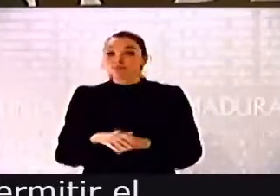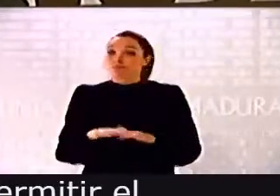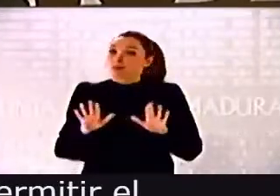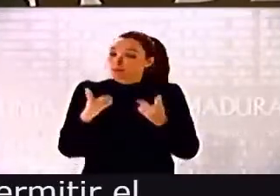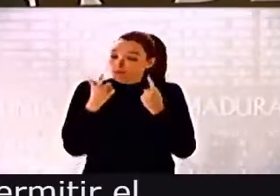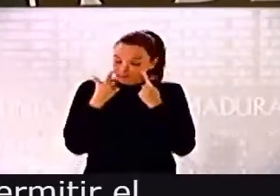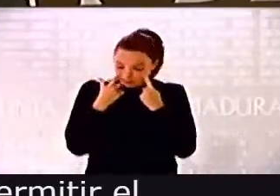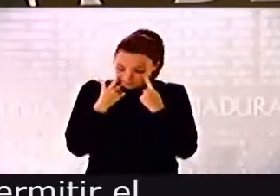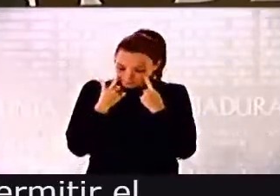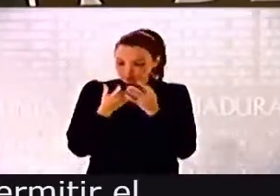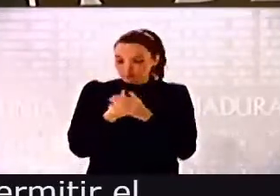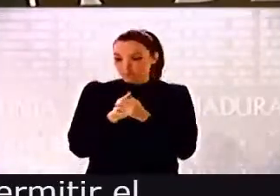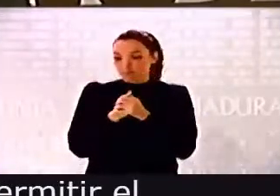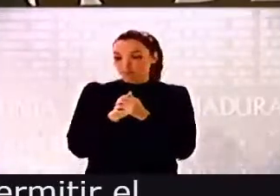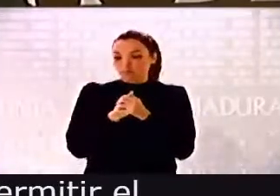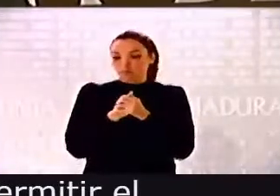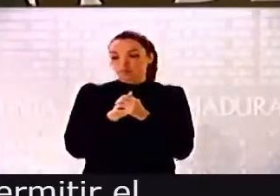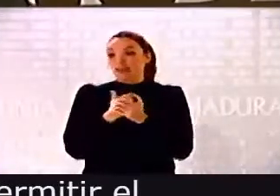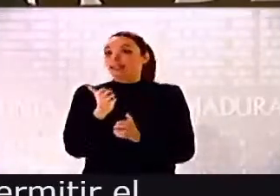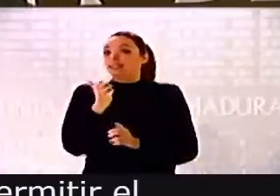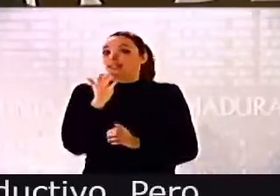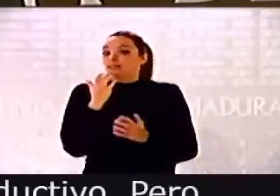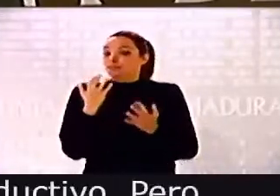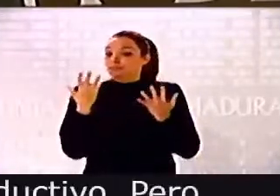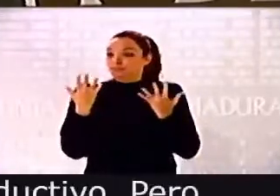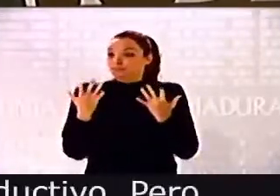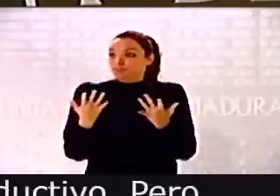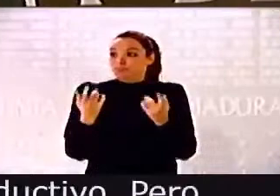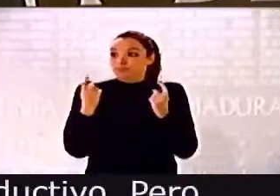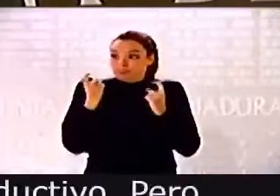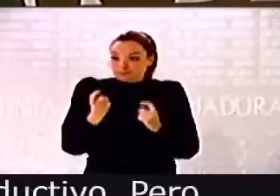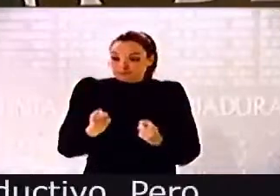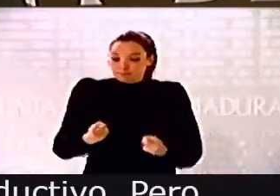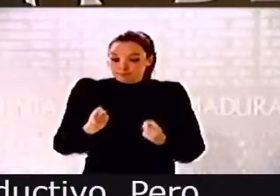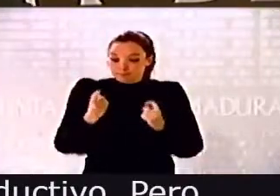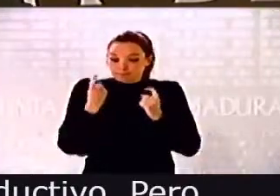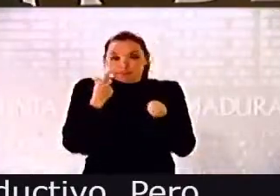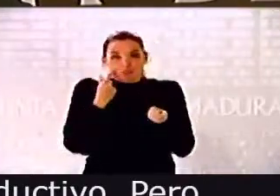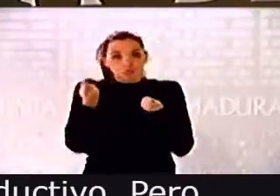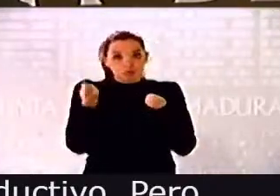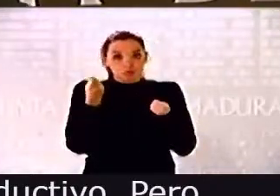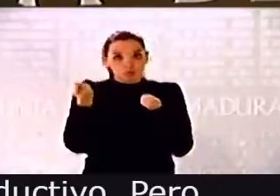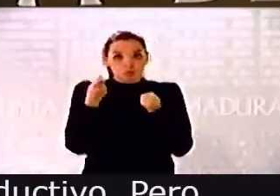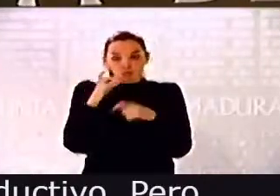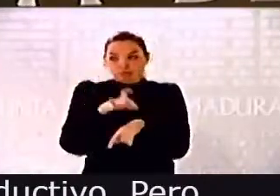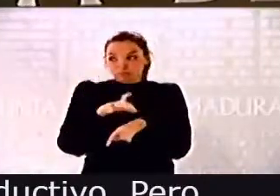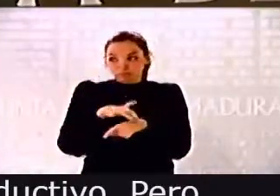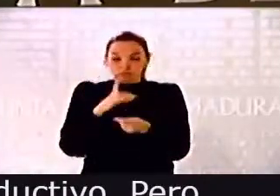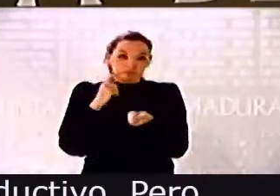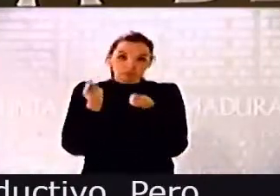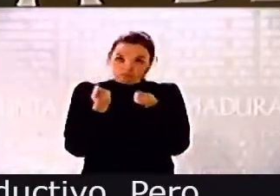miren, mientras antes seamos capaces de controlar la incidencia,